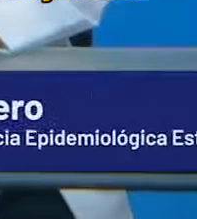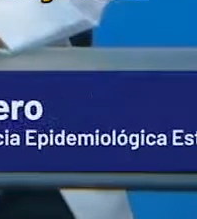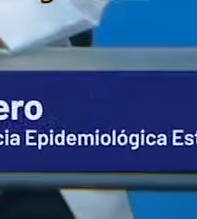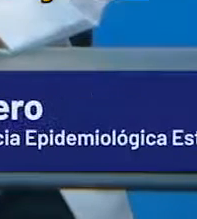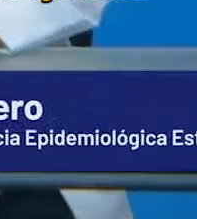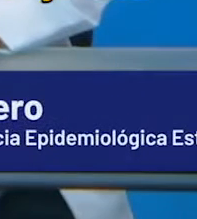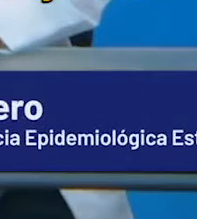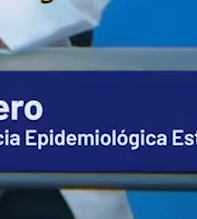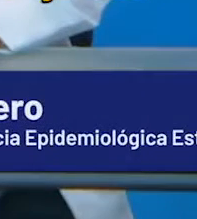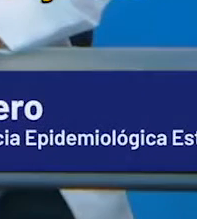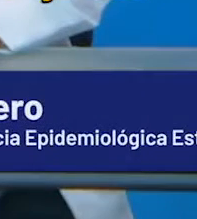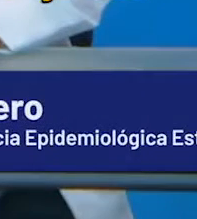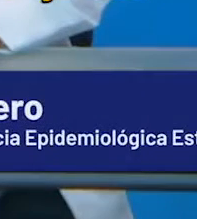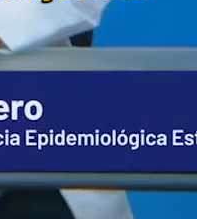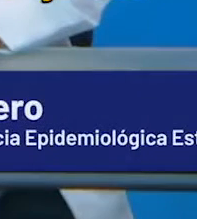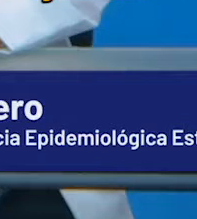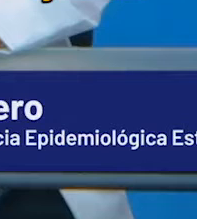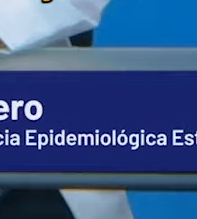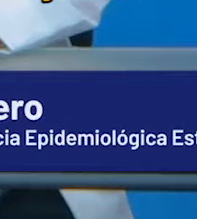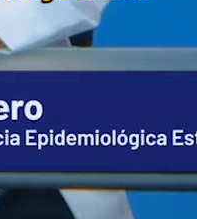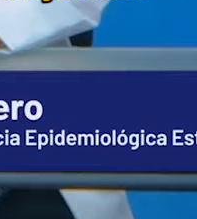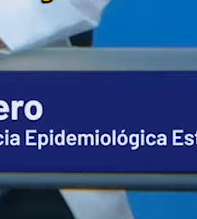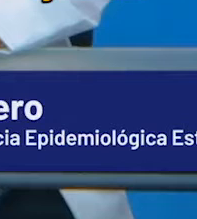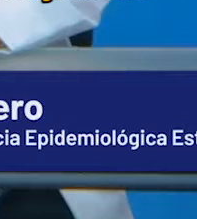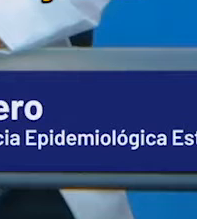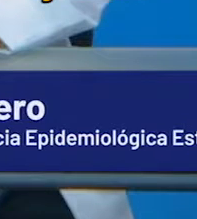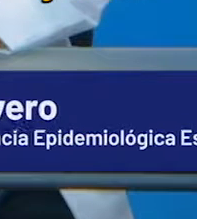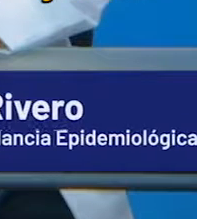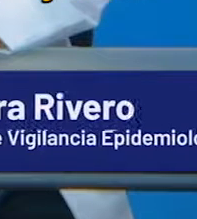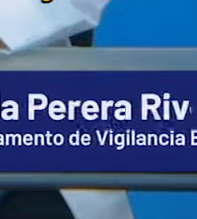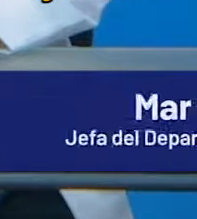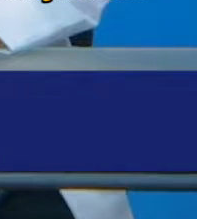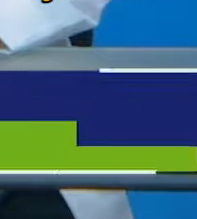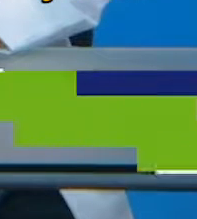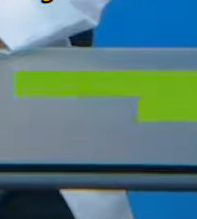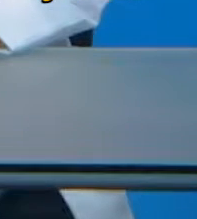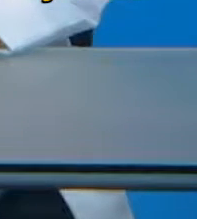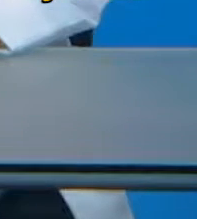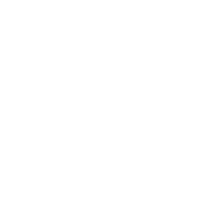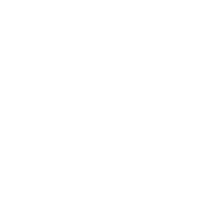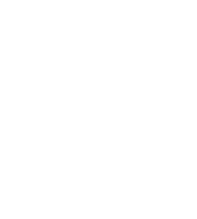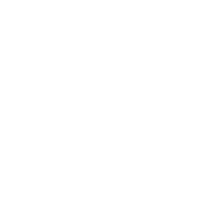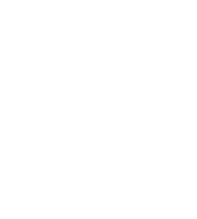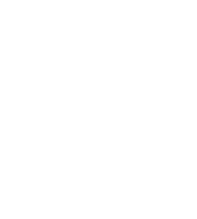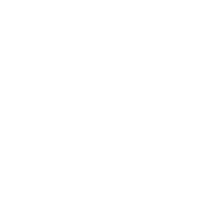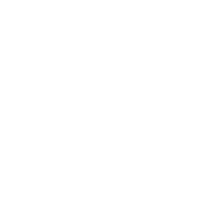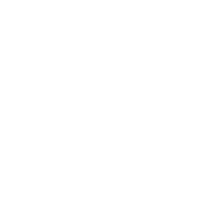Estaremos actualizando esta misma información todos los días por este mismo medio. Muchas gracias.